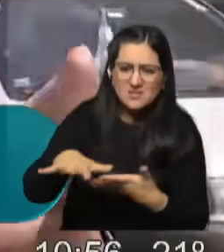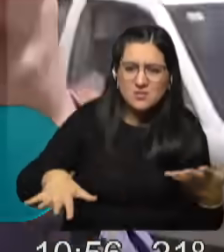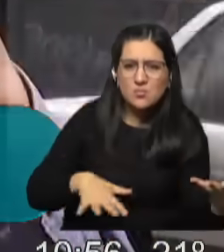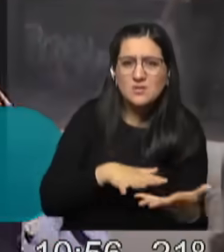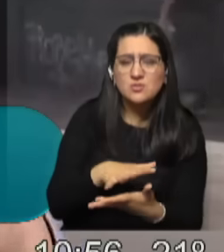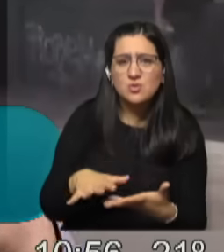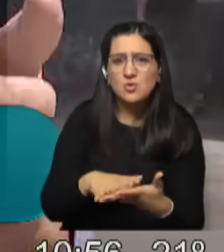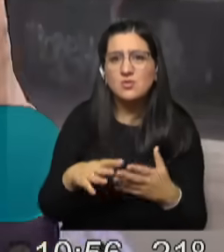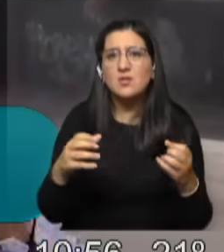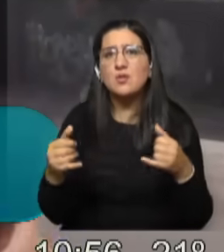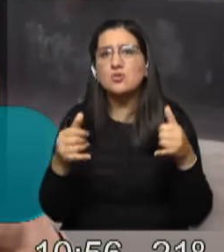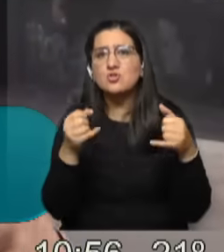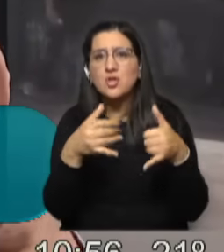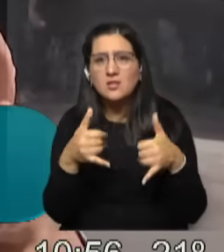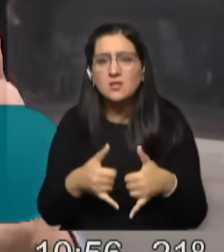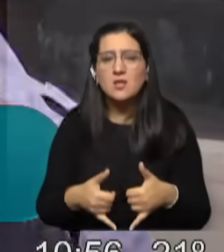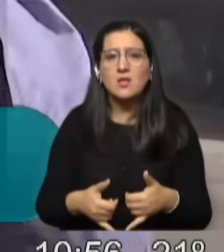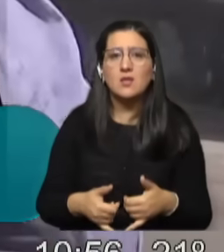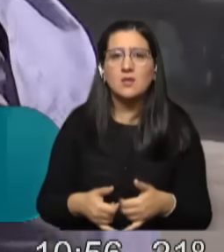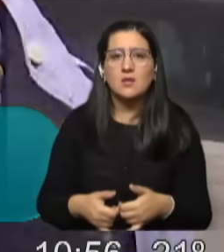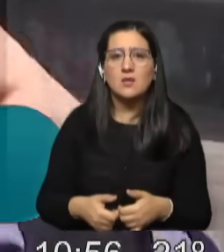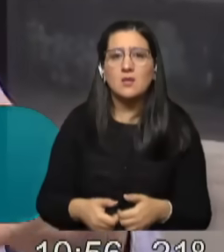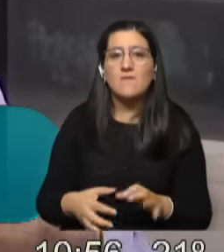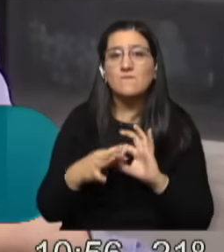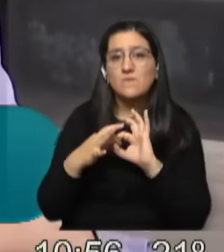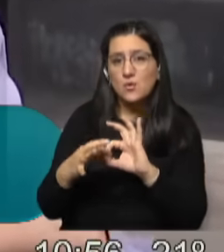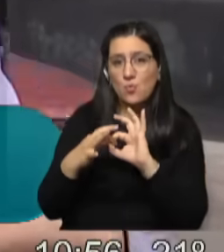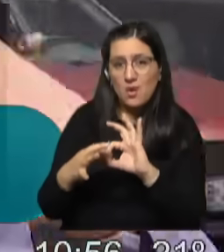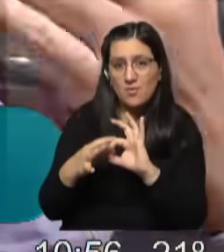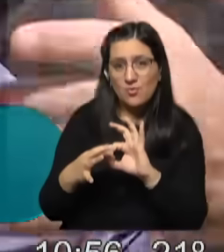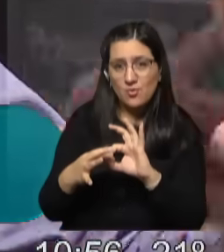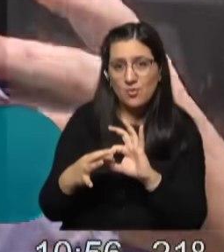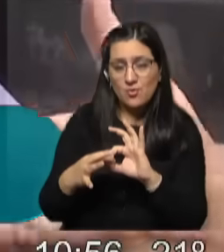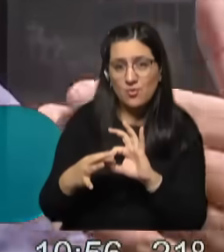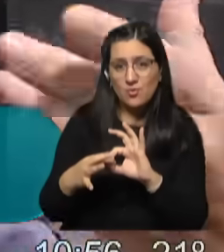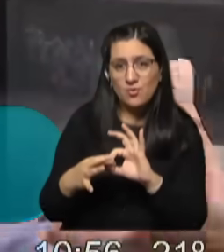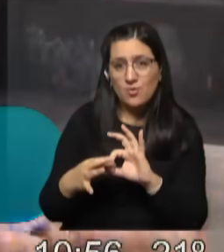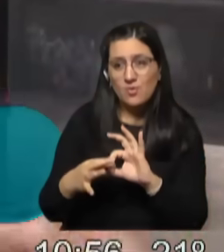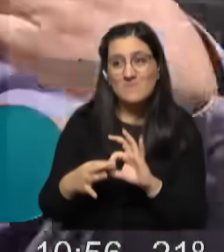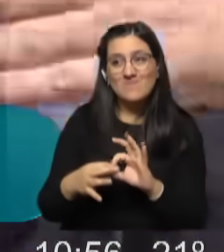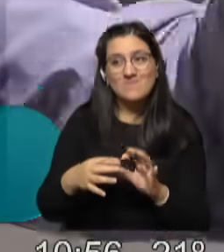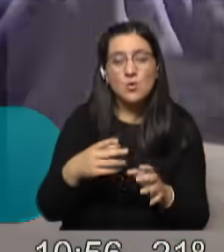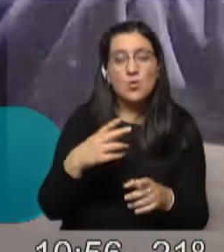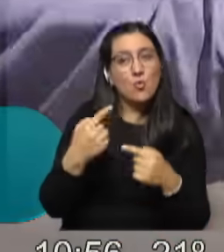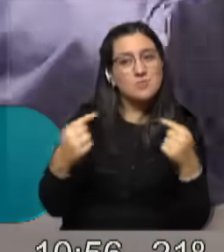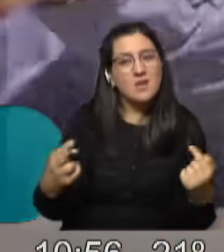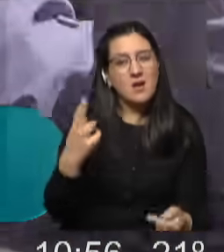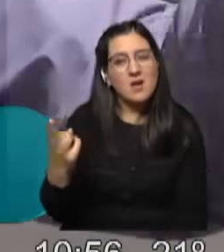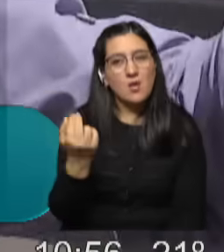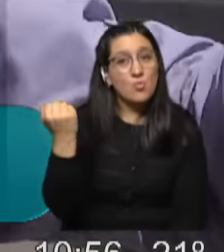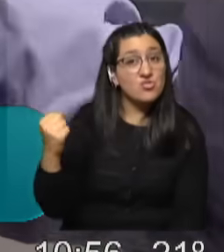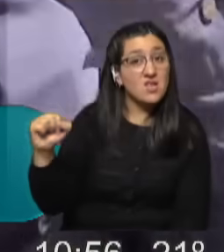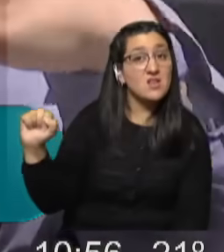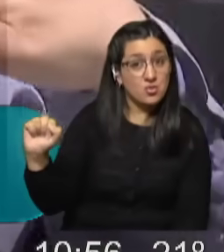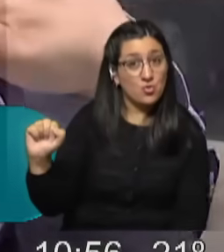aparecía en los chats de Astesiano, está vinculando a presuntas actividades delictivas de Astesiano, por las cuales alguna de ellas